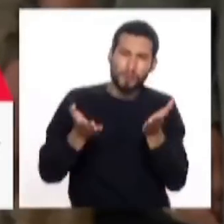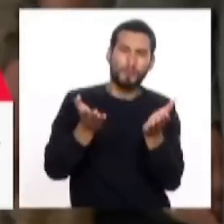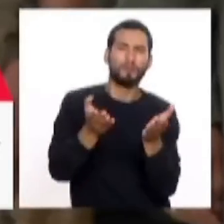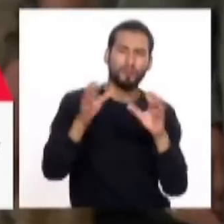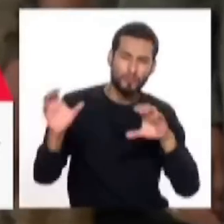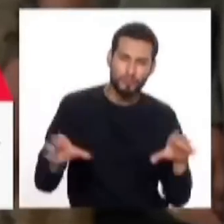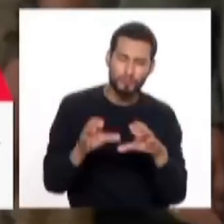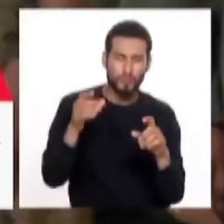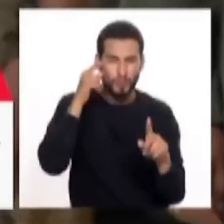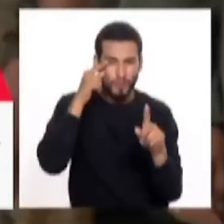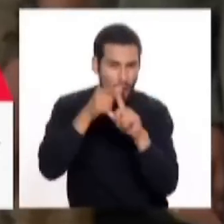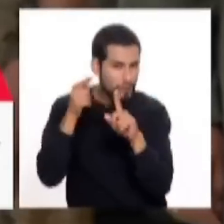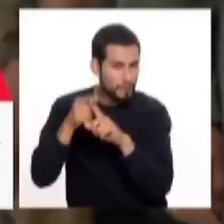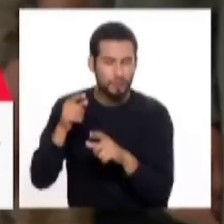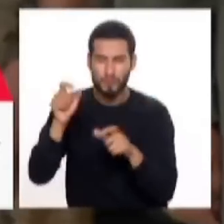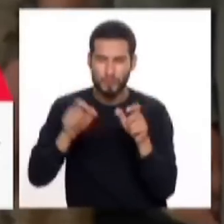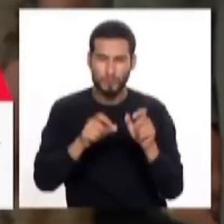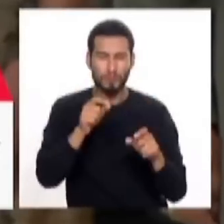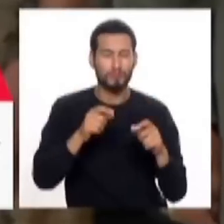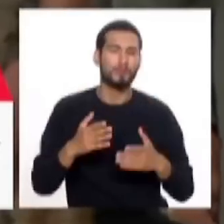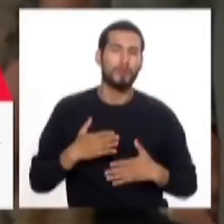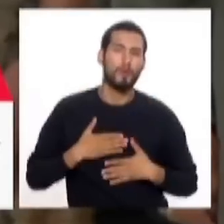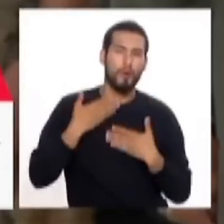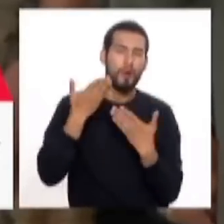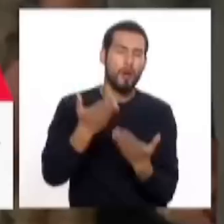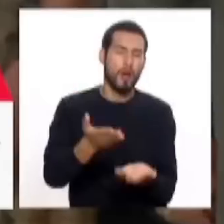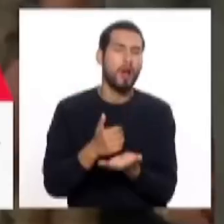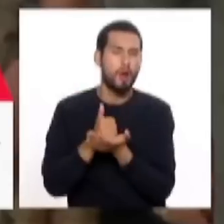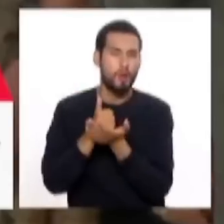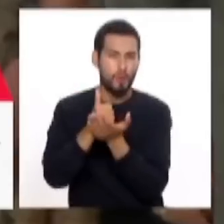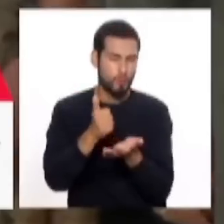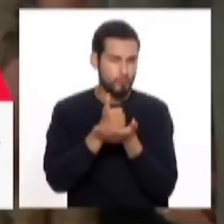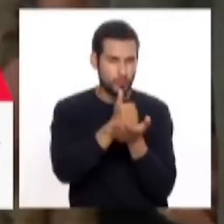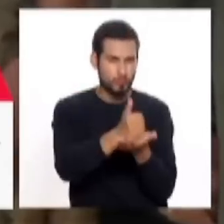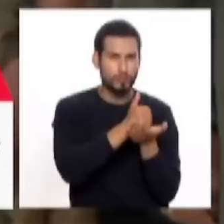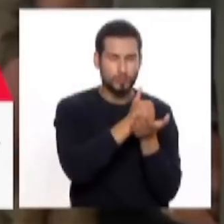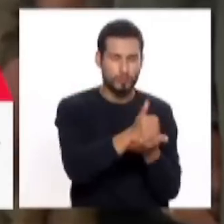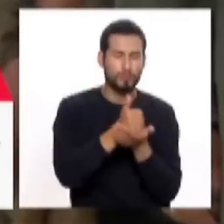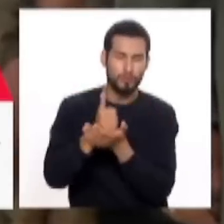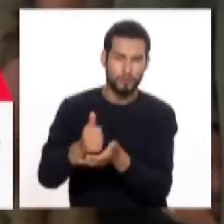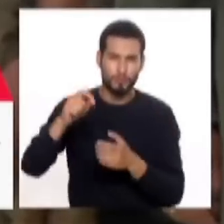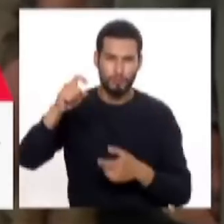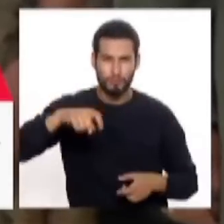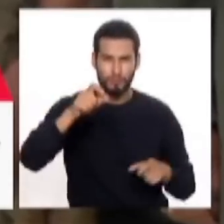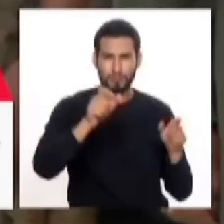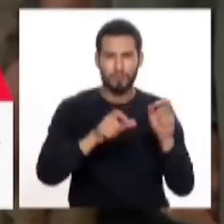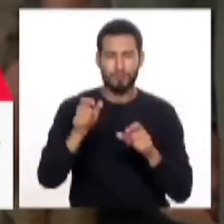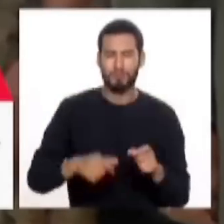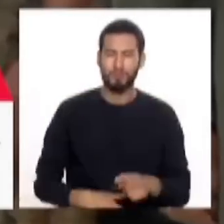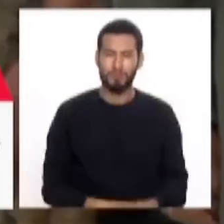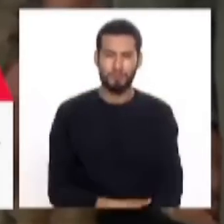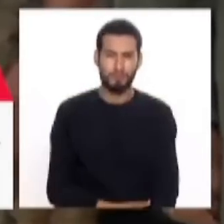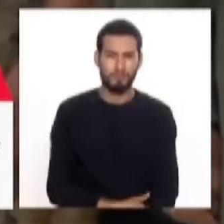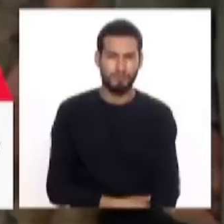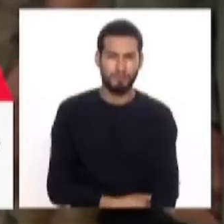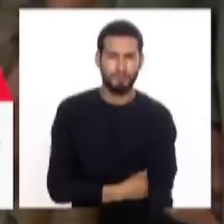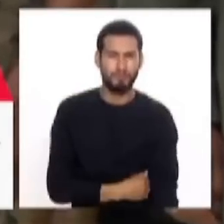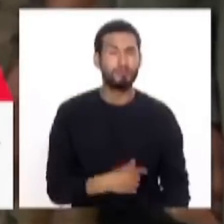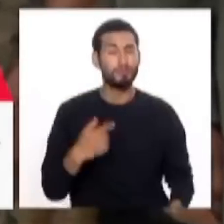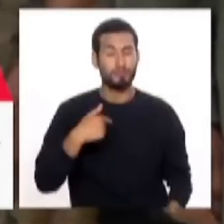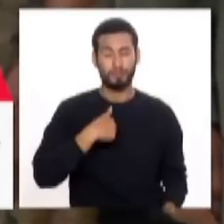humanas y logísticas disponibles para ayudar a quienes más lo necesitan.